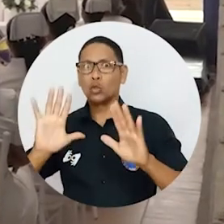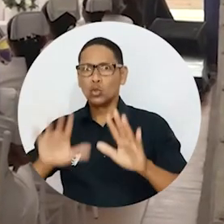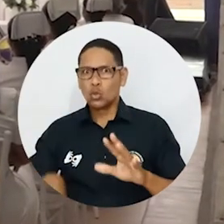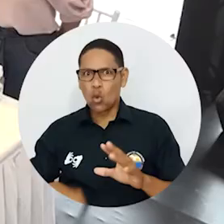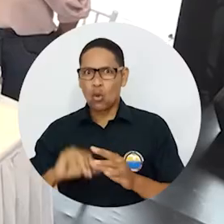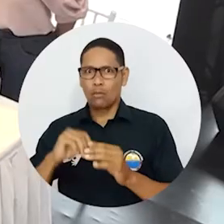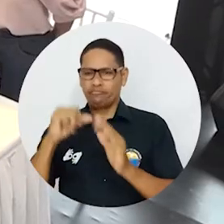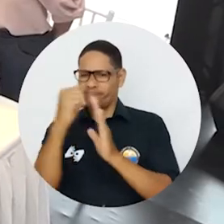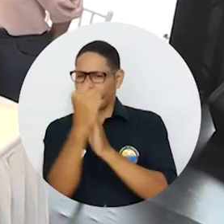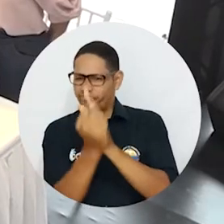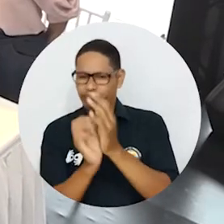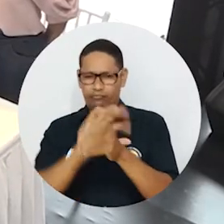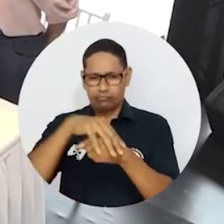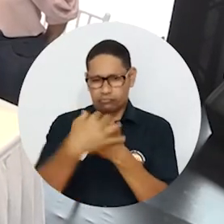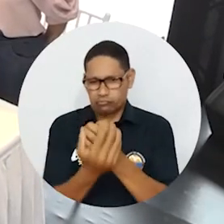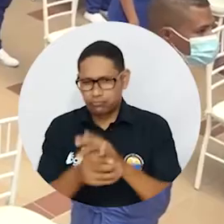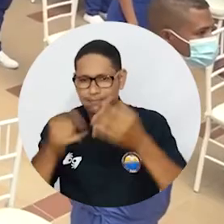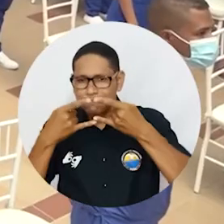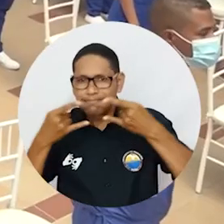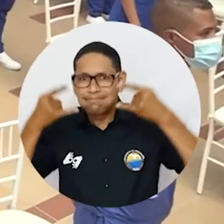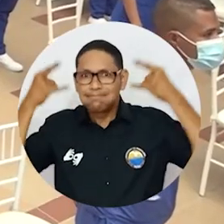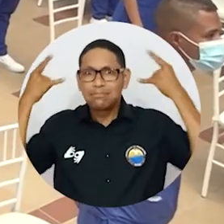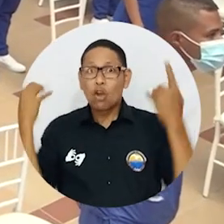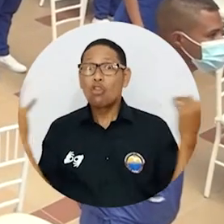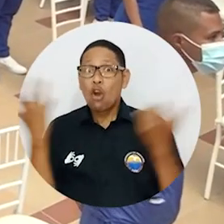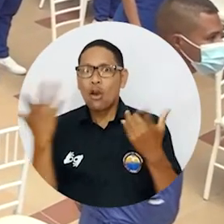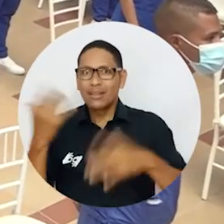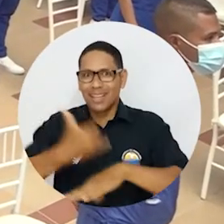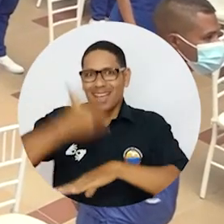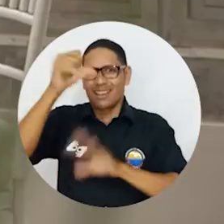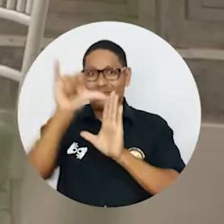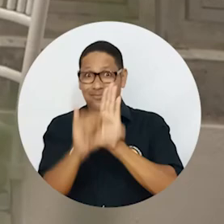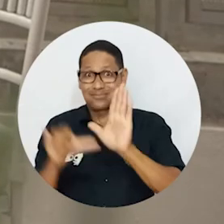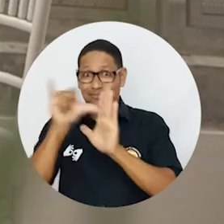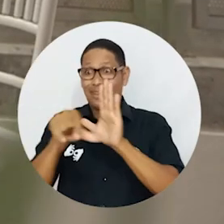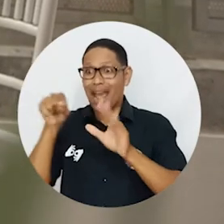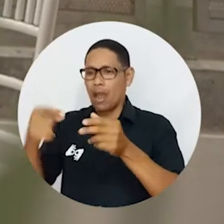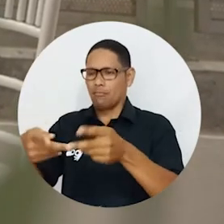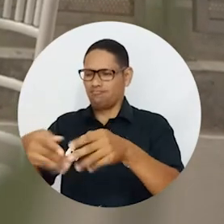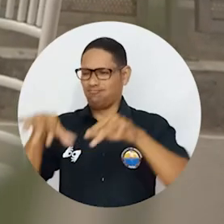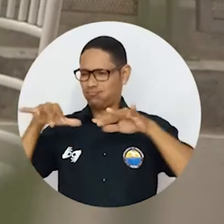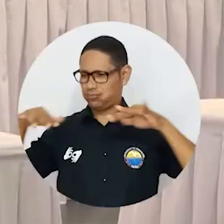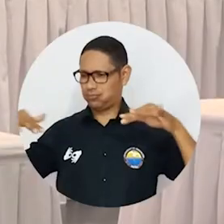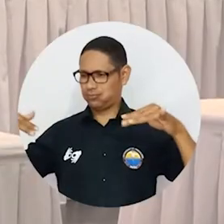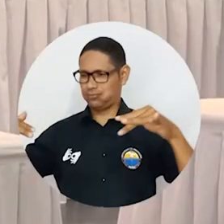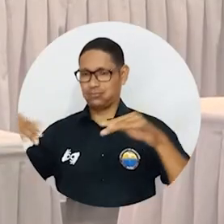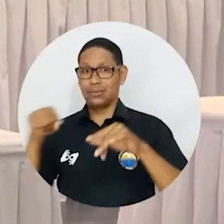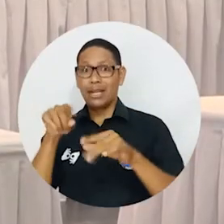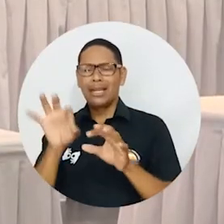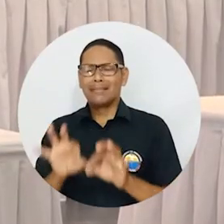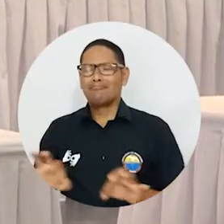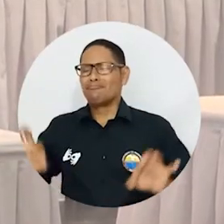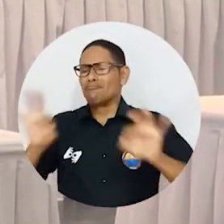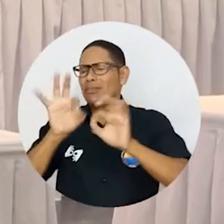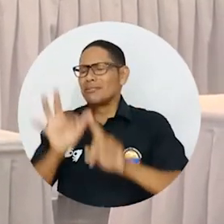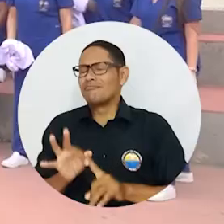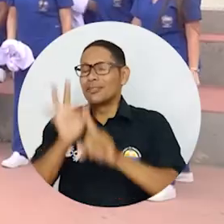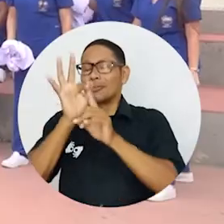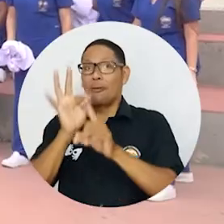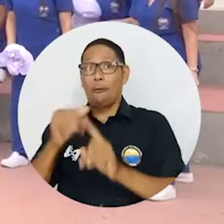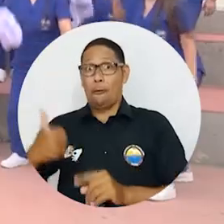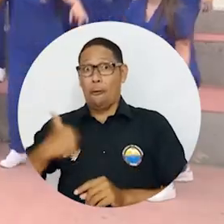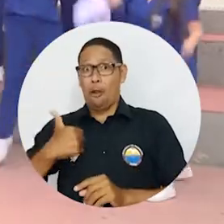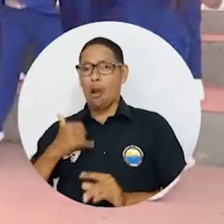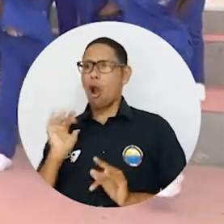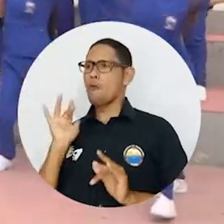de bioseguridad en la plazoleta del edificio Mar Caribe, convirtiéndose en momentos muy especiales para los jóvenes que